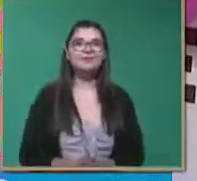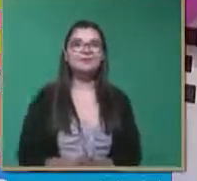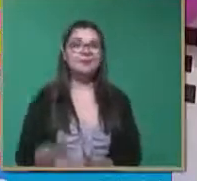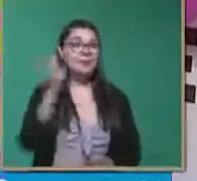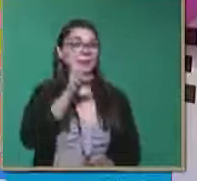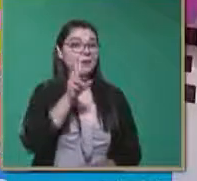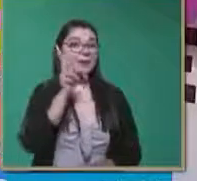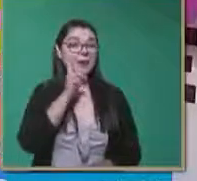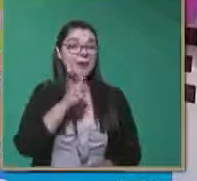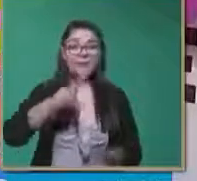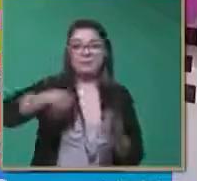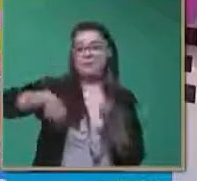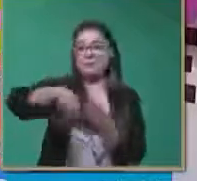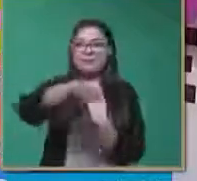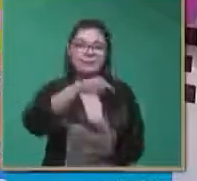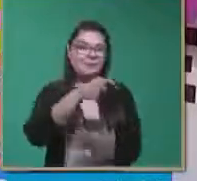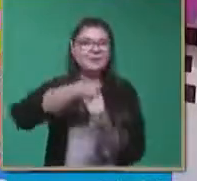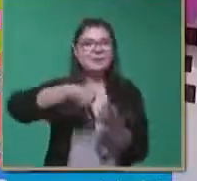seguimos.